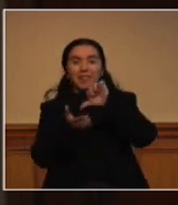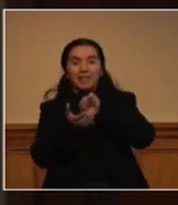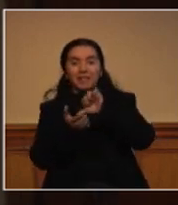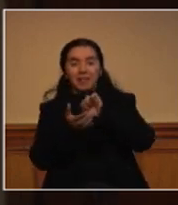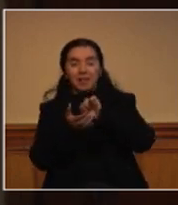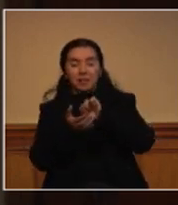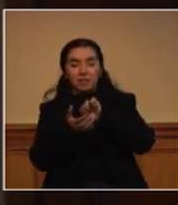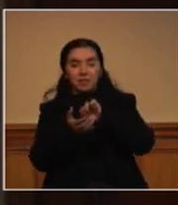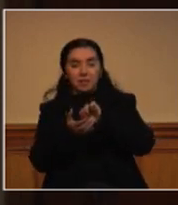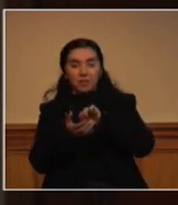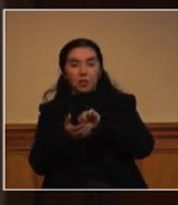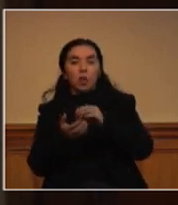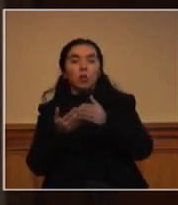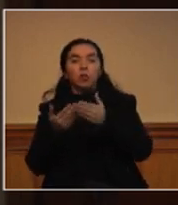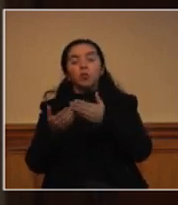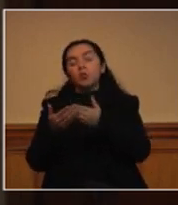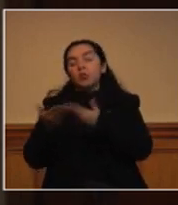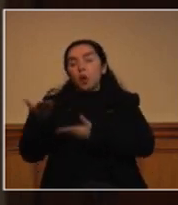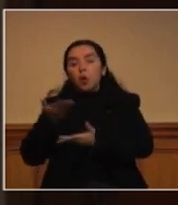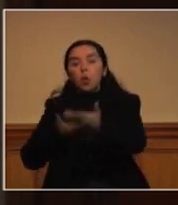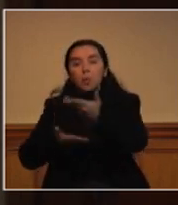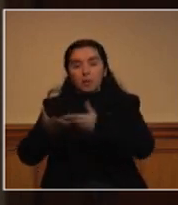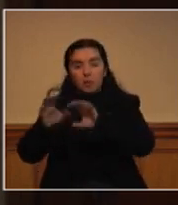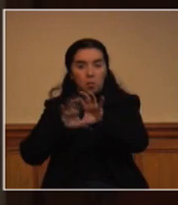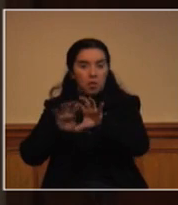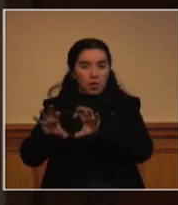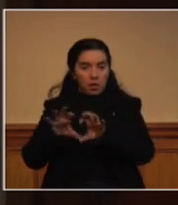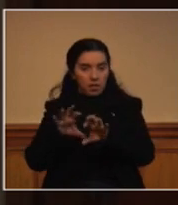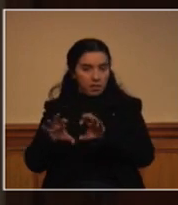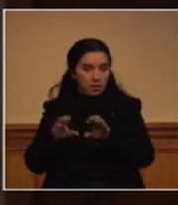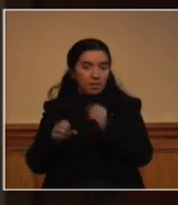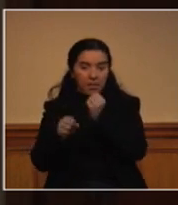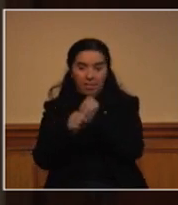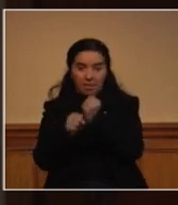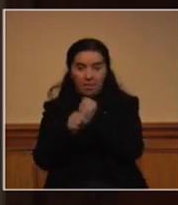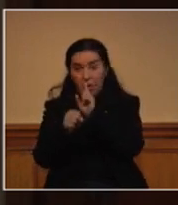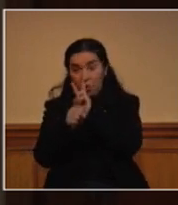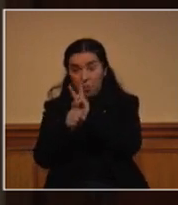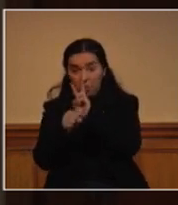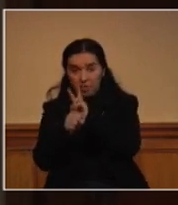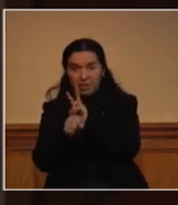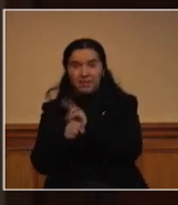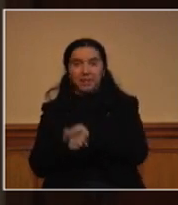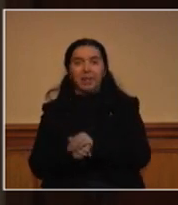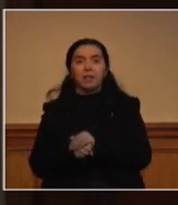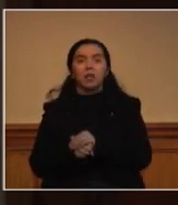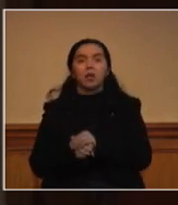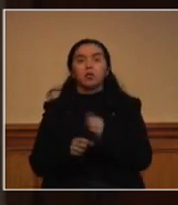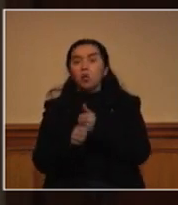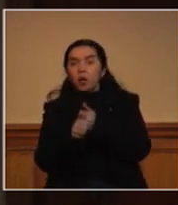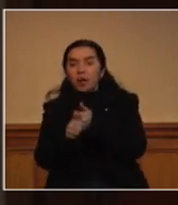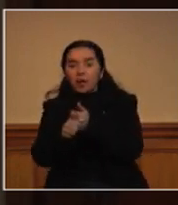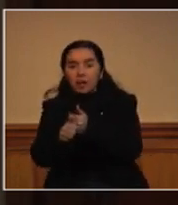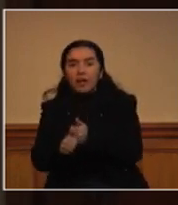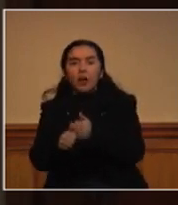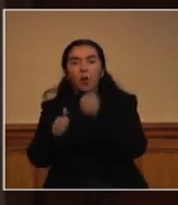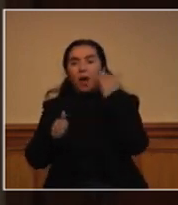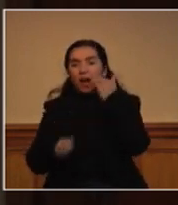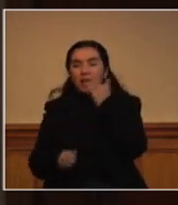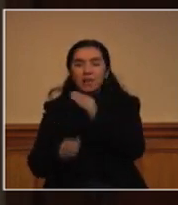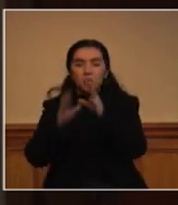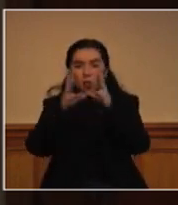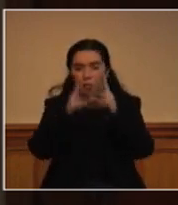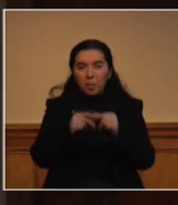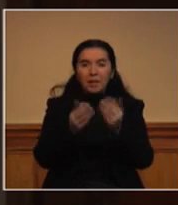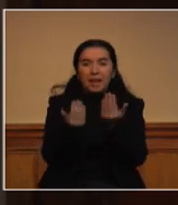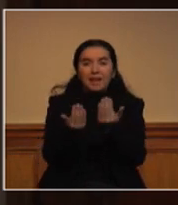donde compartimos la actividad, como decía, la actividad docente, la actividad de asesoramiento a niños, a familias con